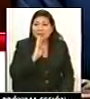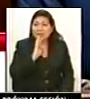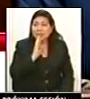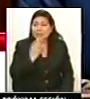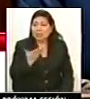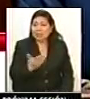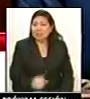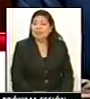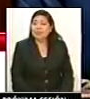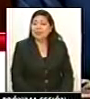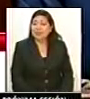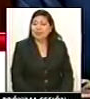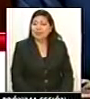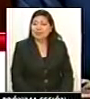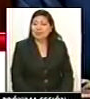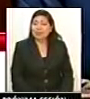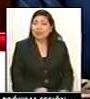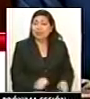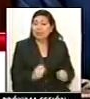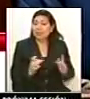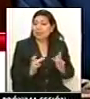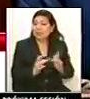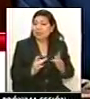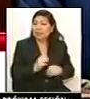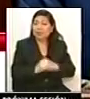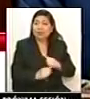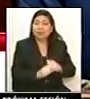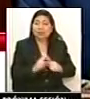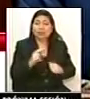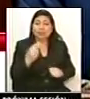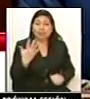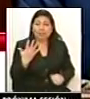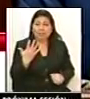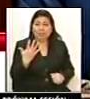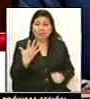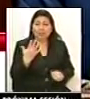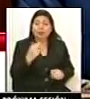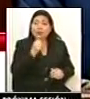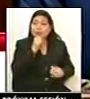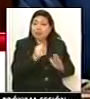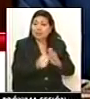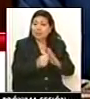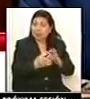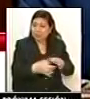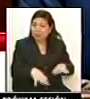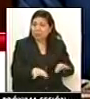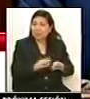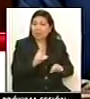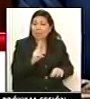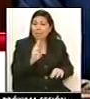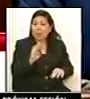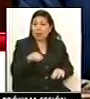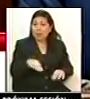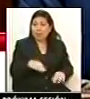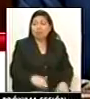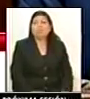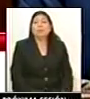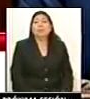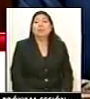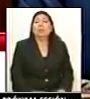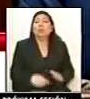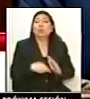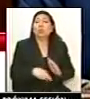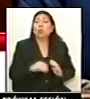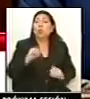exploración, presidente, se ha identificado desde el año 2005 una reserva importante en la zona del Brain, en la zona sur